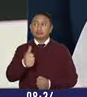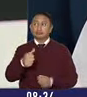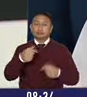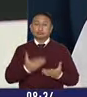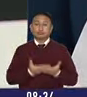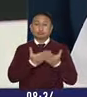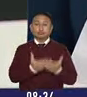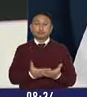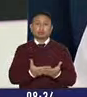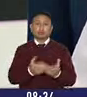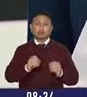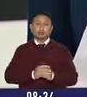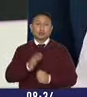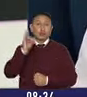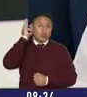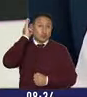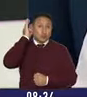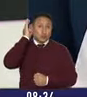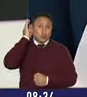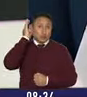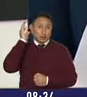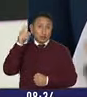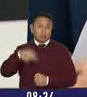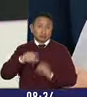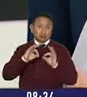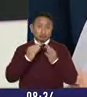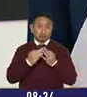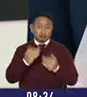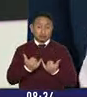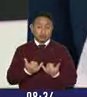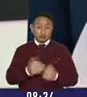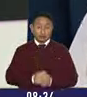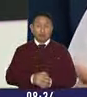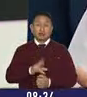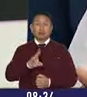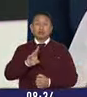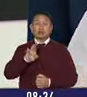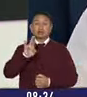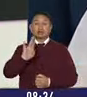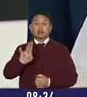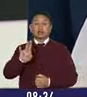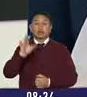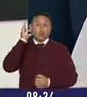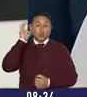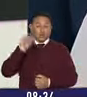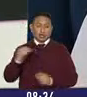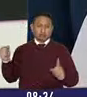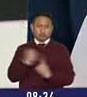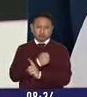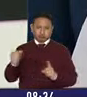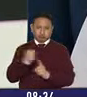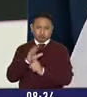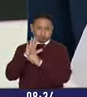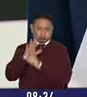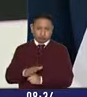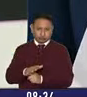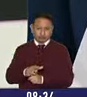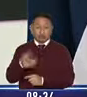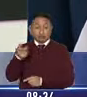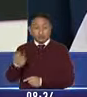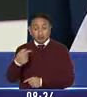entregaremos para mujeres jefas de hogar. No se olvide que en estos momentos 7 de cada 10 mujeres son maltratadas, violentadas. Pero para